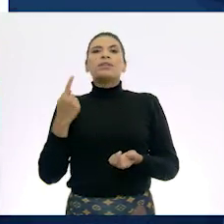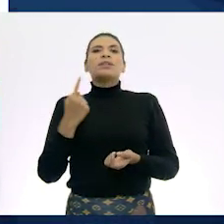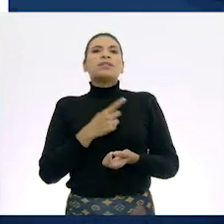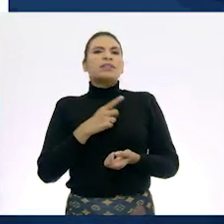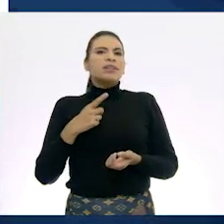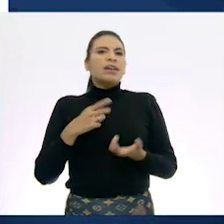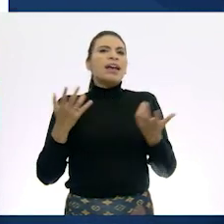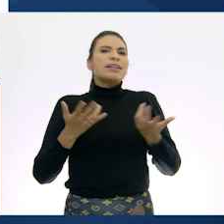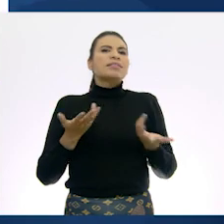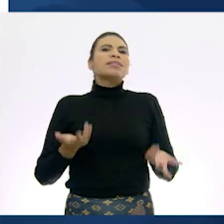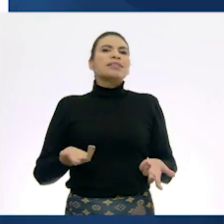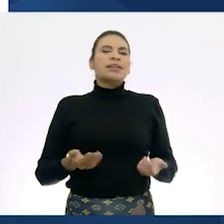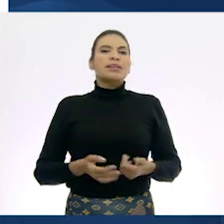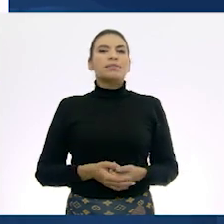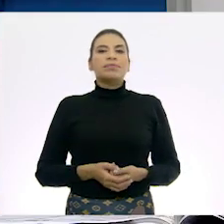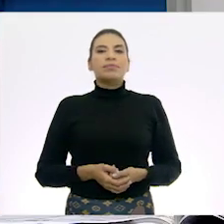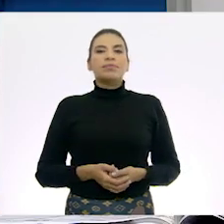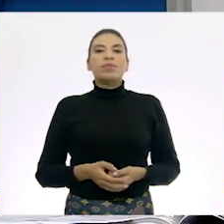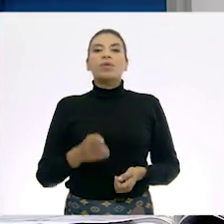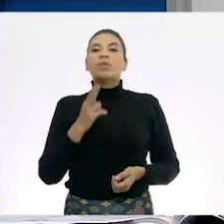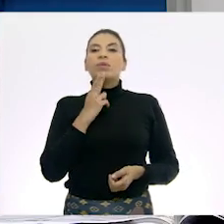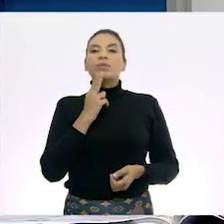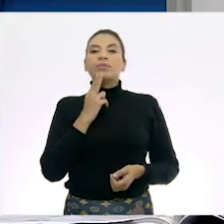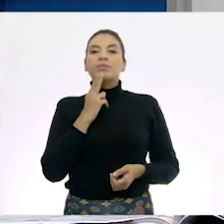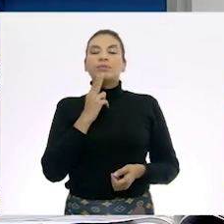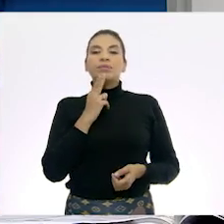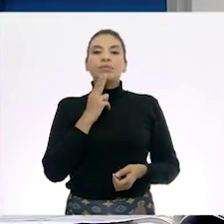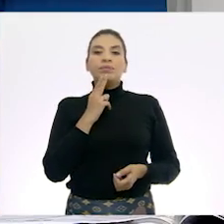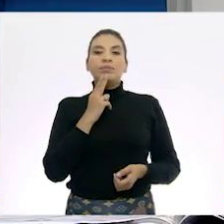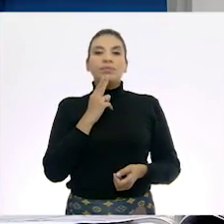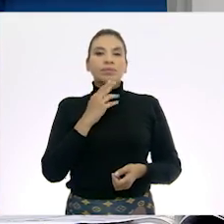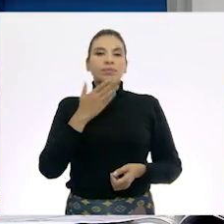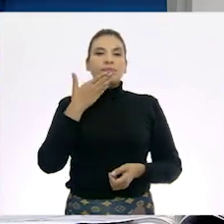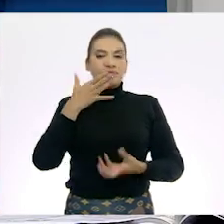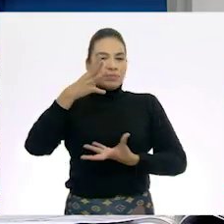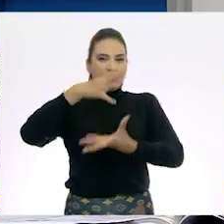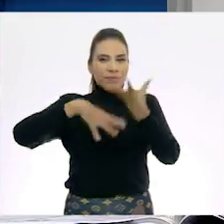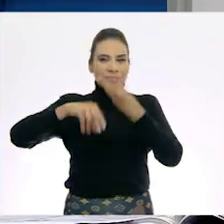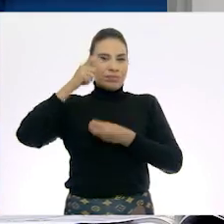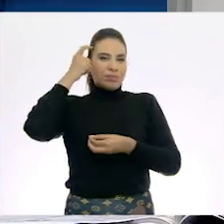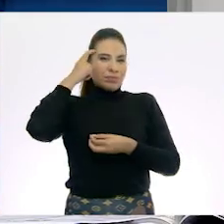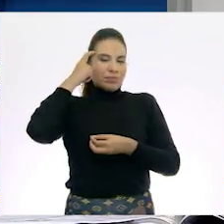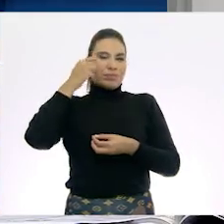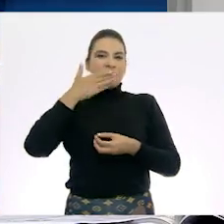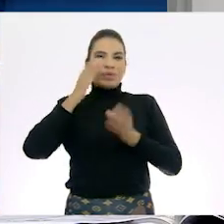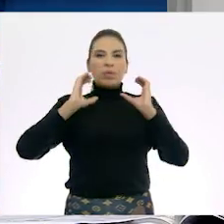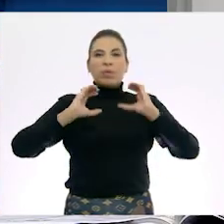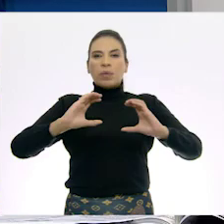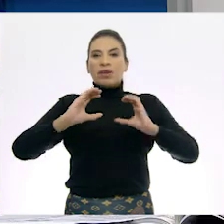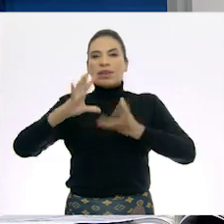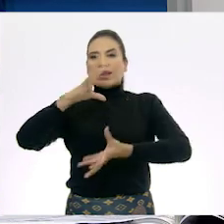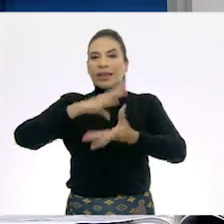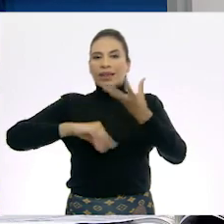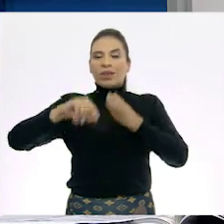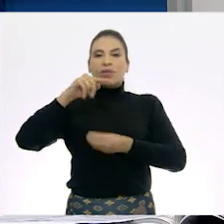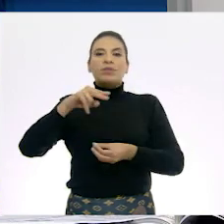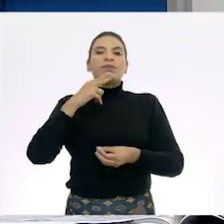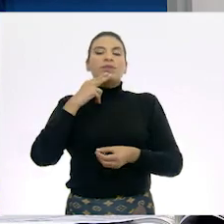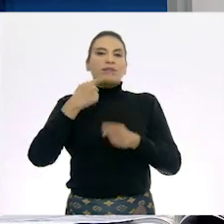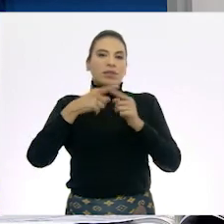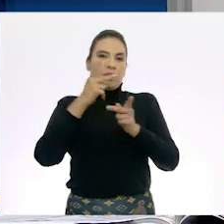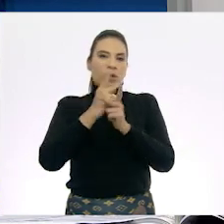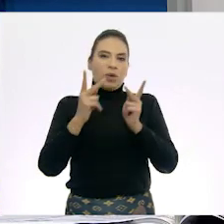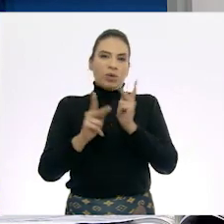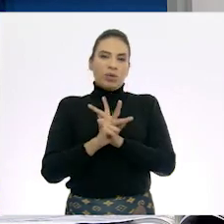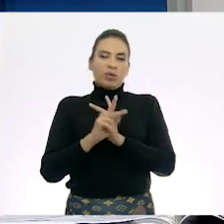nosotros tenemos que hacer es utilizar de manera inteligente, de manera racional, estos recursos y estos